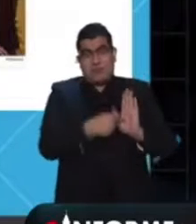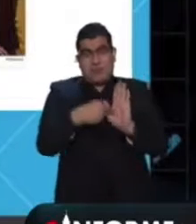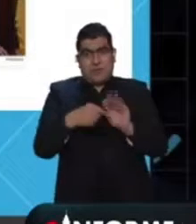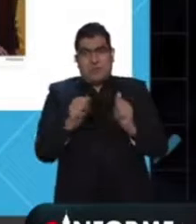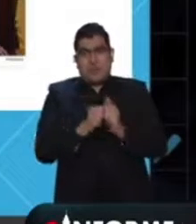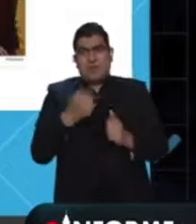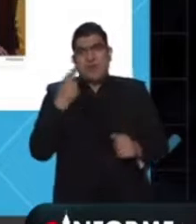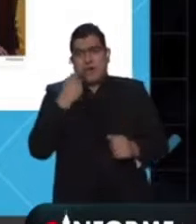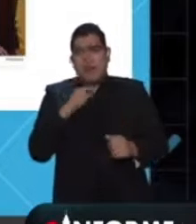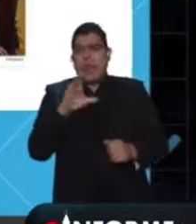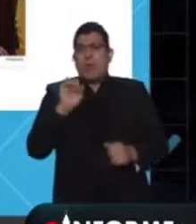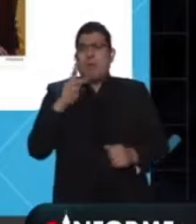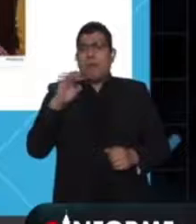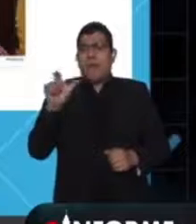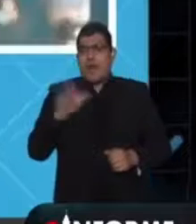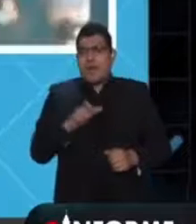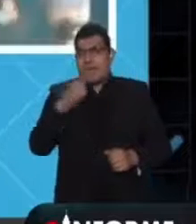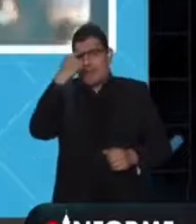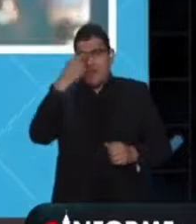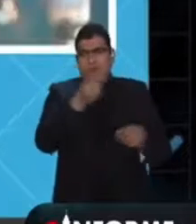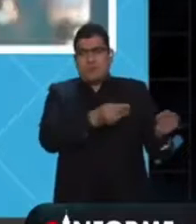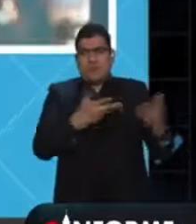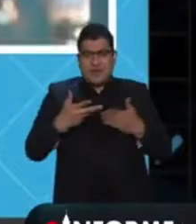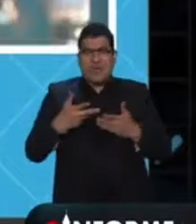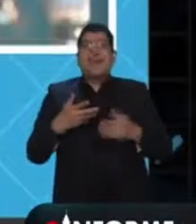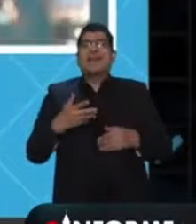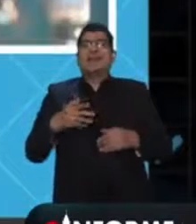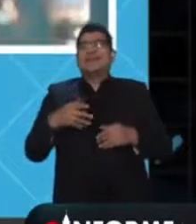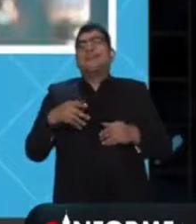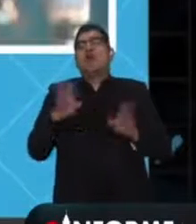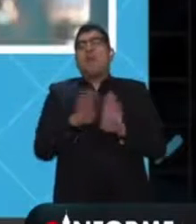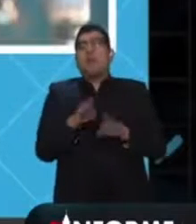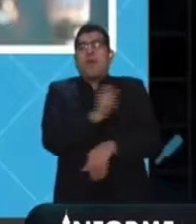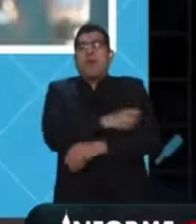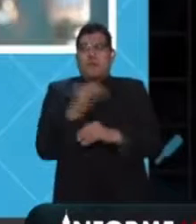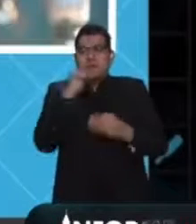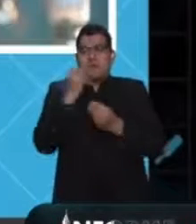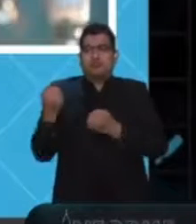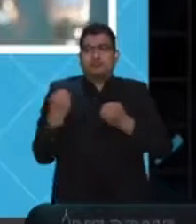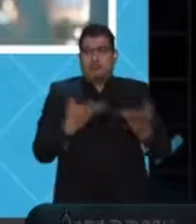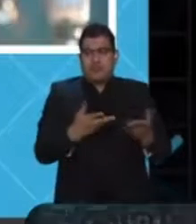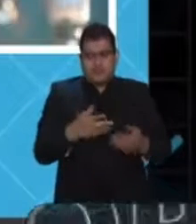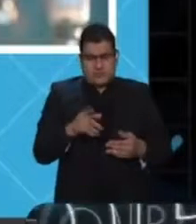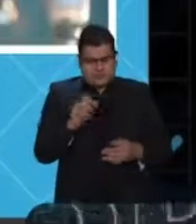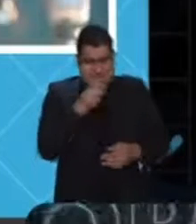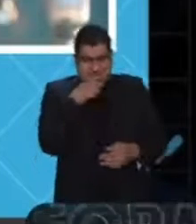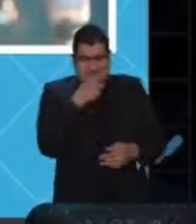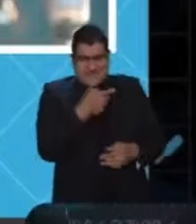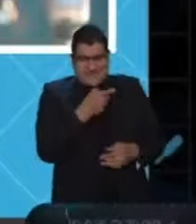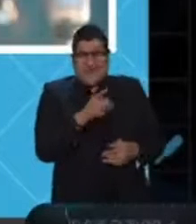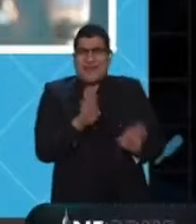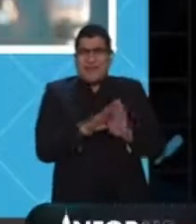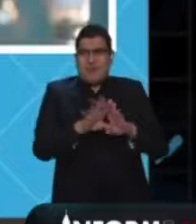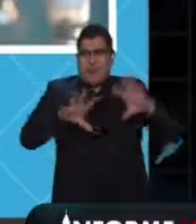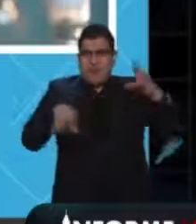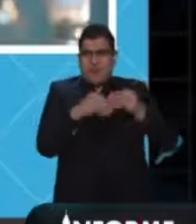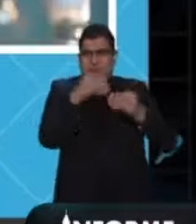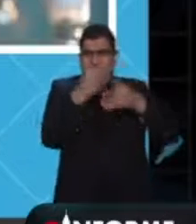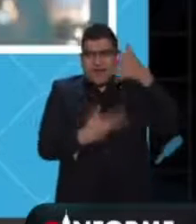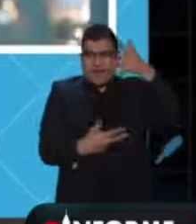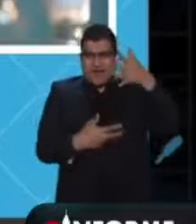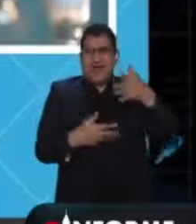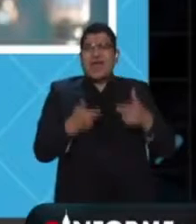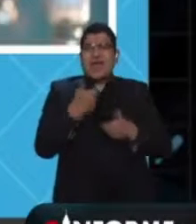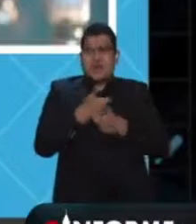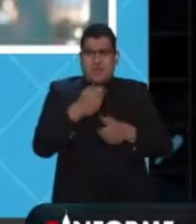acceder al mecanismo COVAX para recibir vacunas gratis. COVAX después dijo que México estaba dentro de las 30 economías